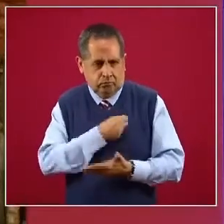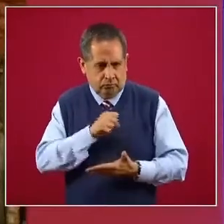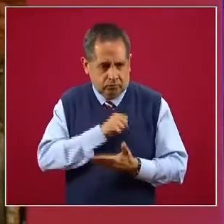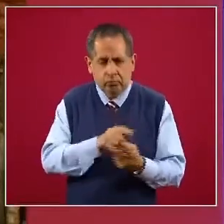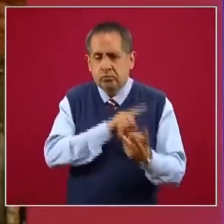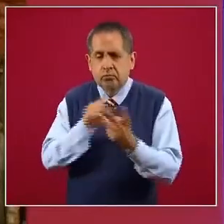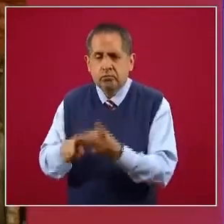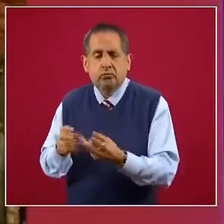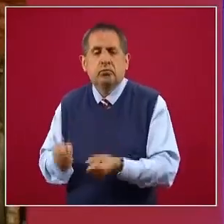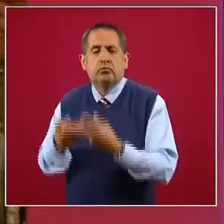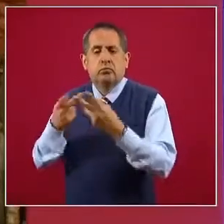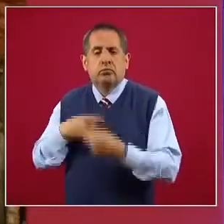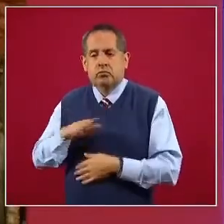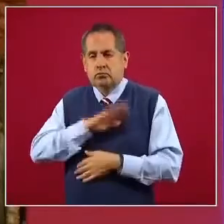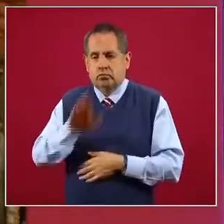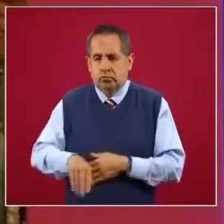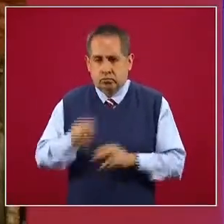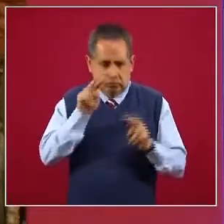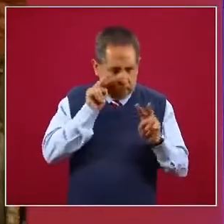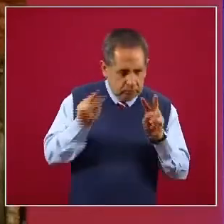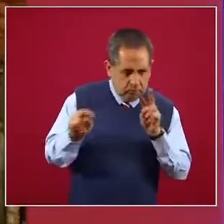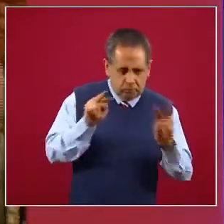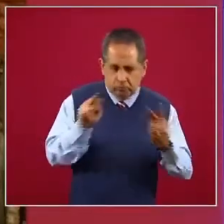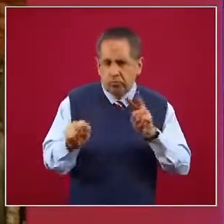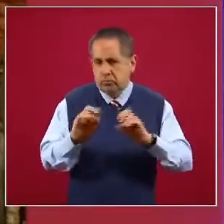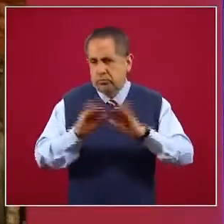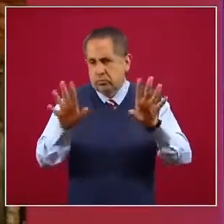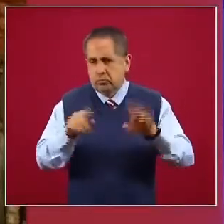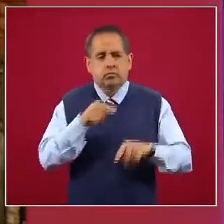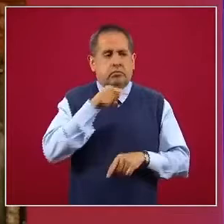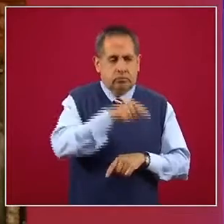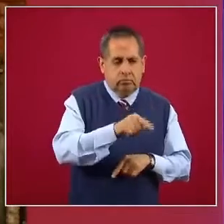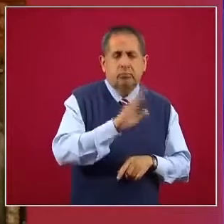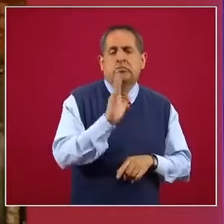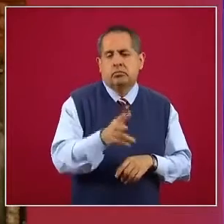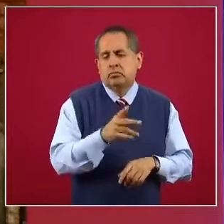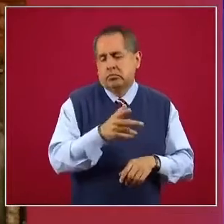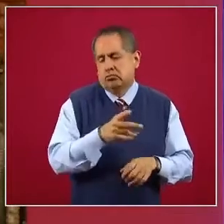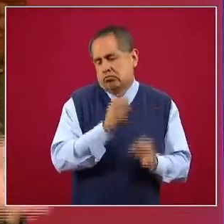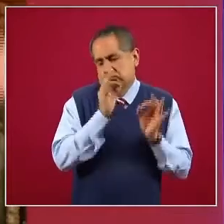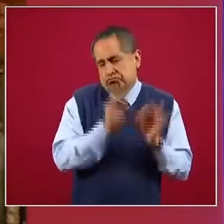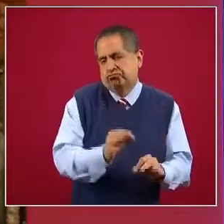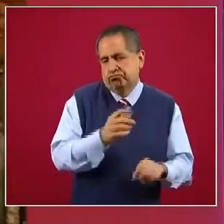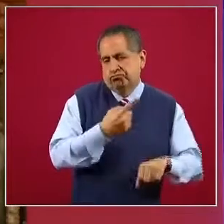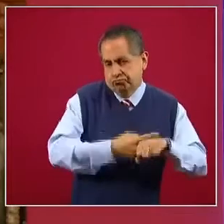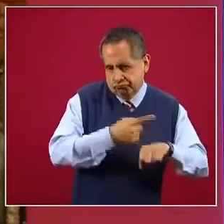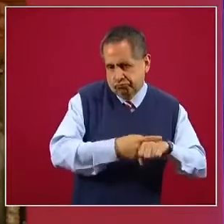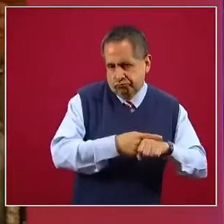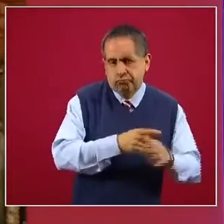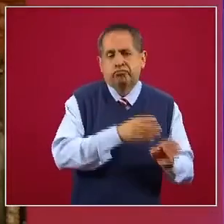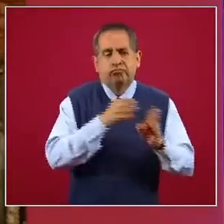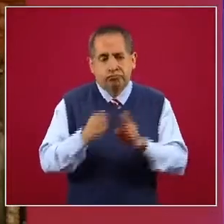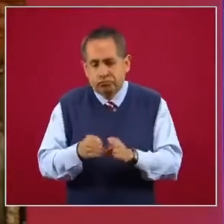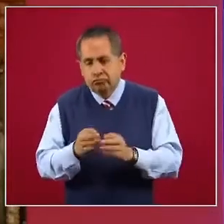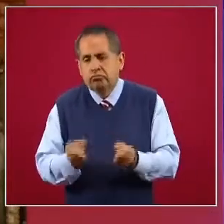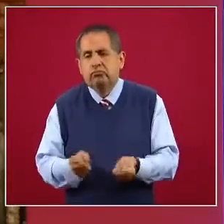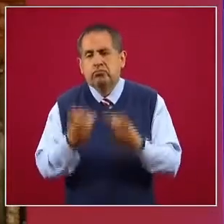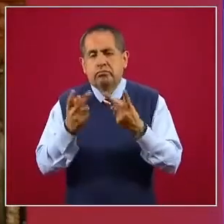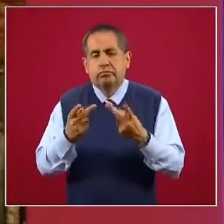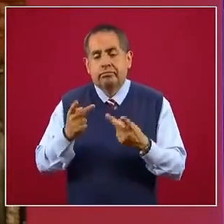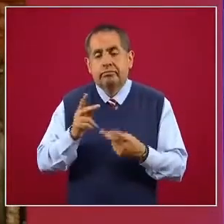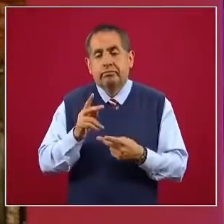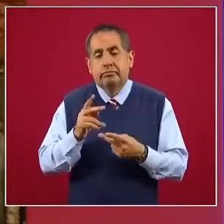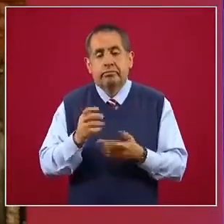los 2 datos correspondientes, tanto de los que ya se han confirmado por laboratorio como de los que estamos estimando que